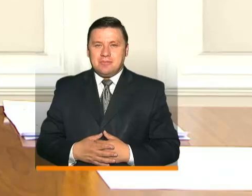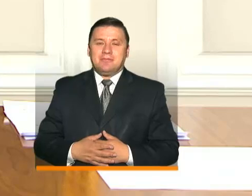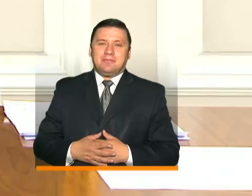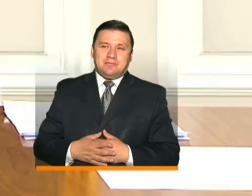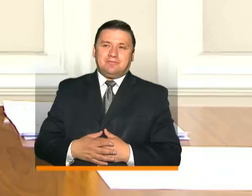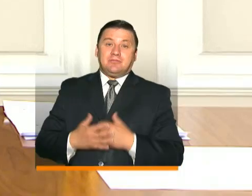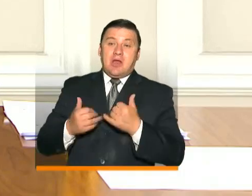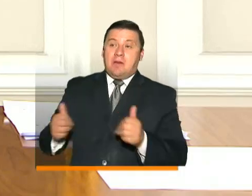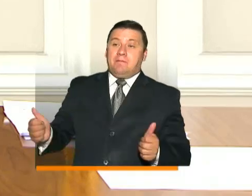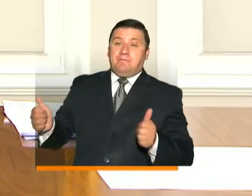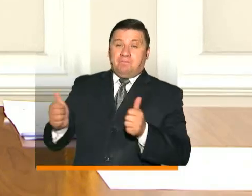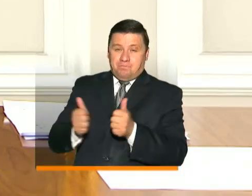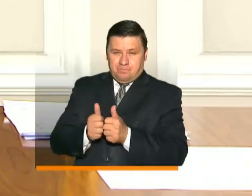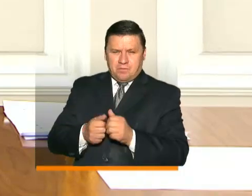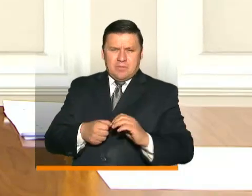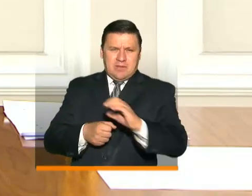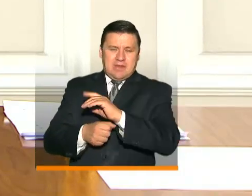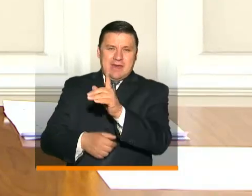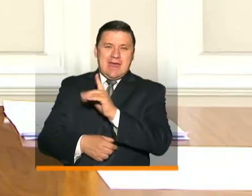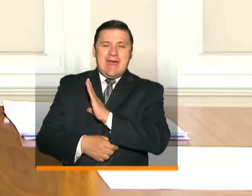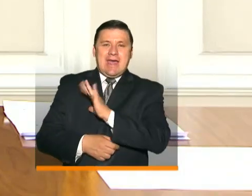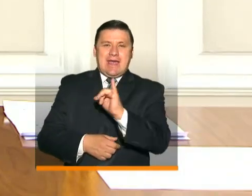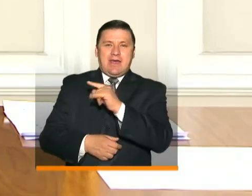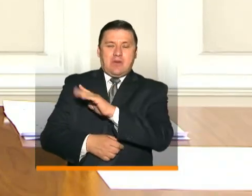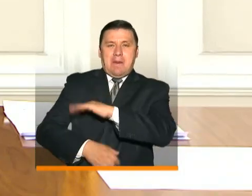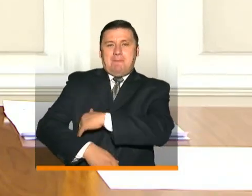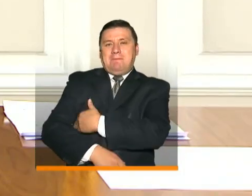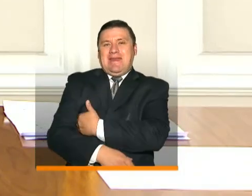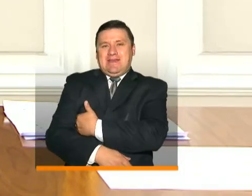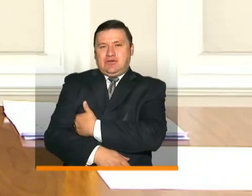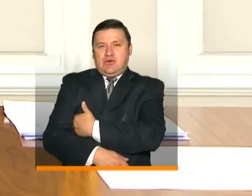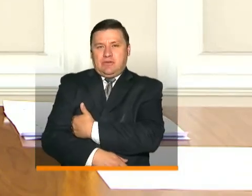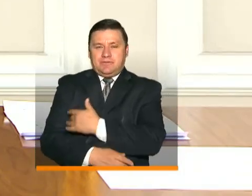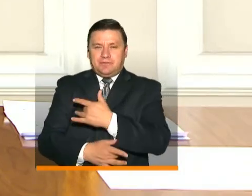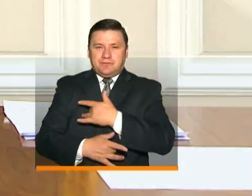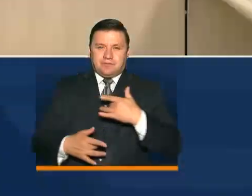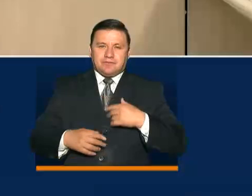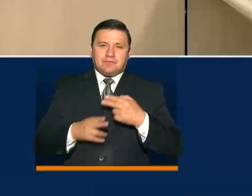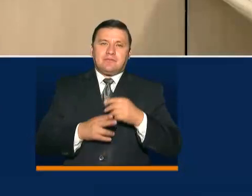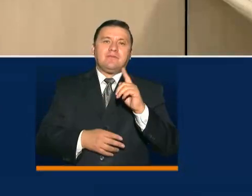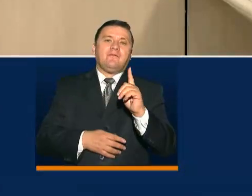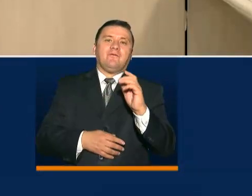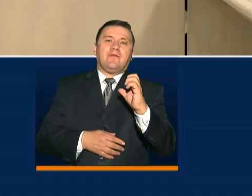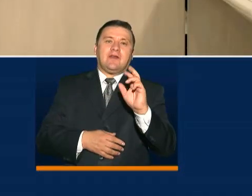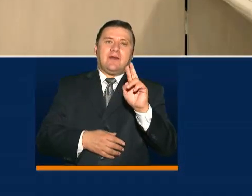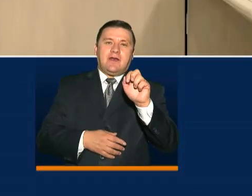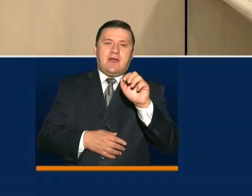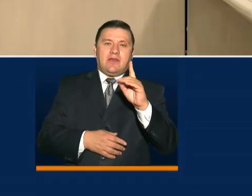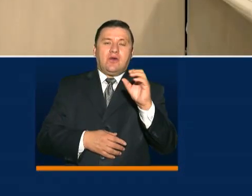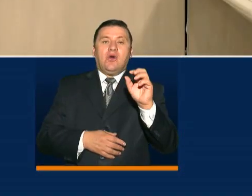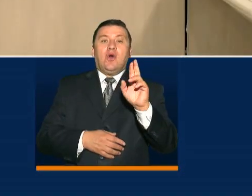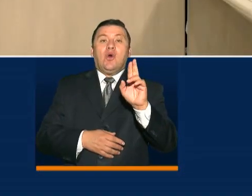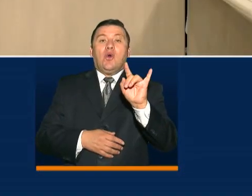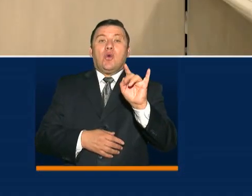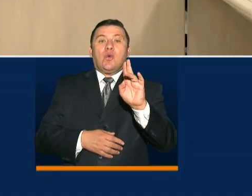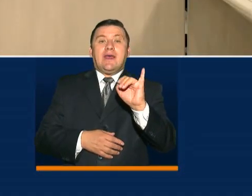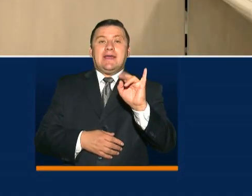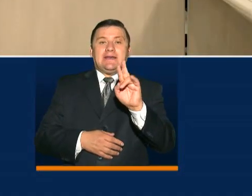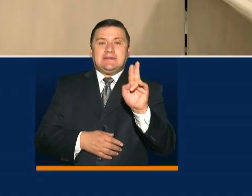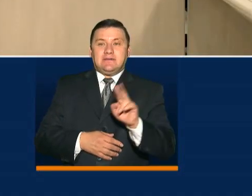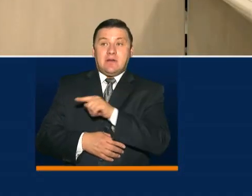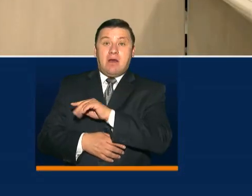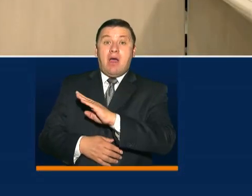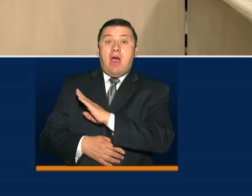Y nos acompaña desde la ciudad de Cali el señor ministro de Salud, Fernando Ruiz. Allá está acompañado